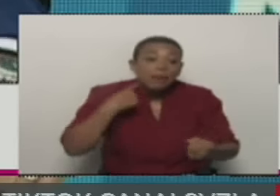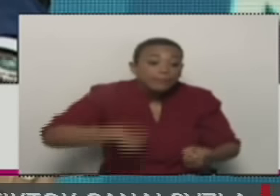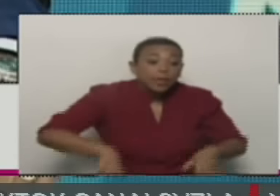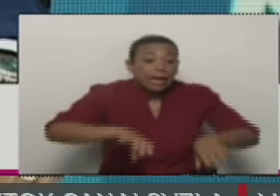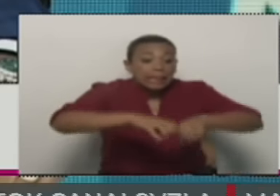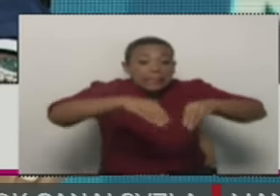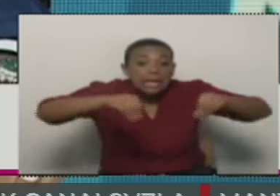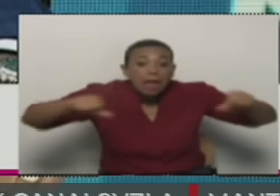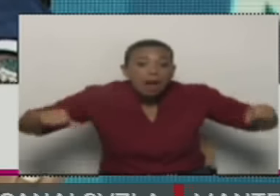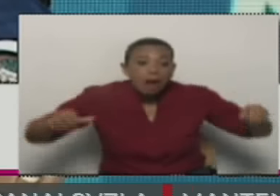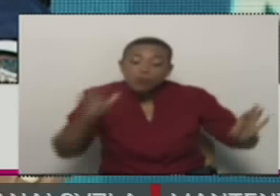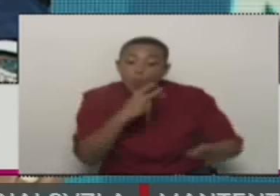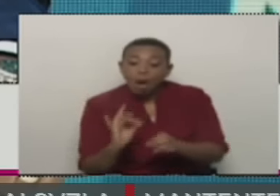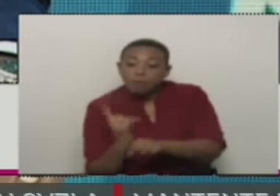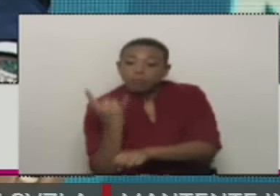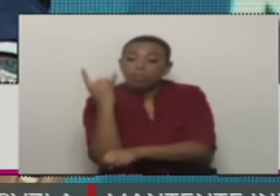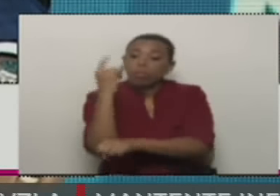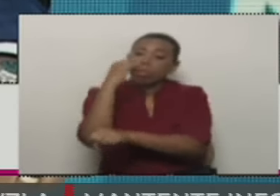la tierra, ¿qué nos queda?